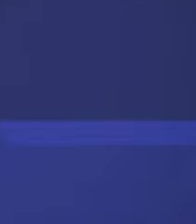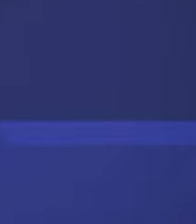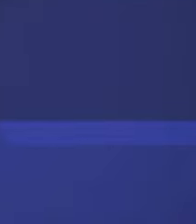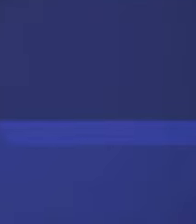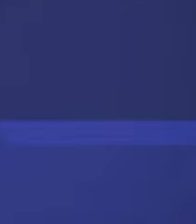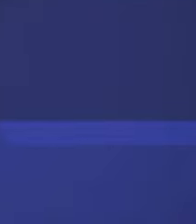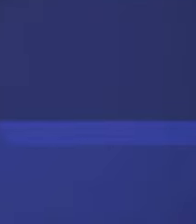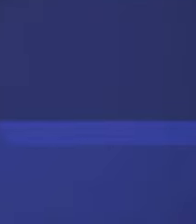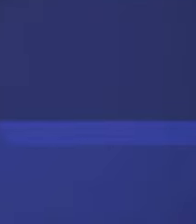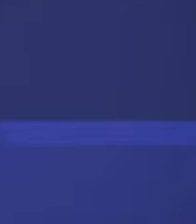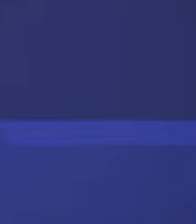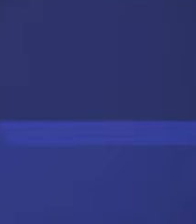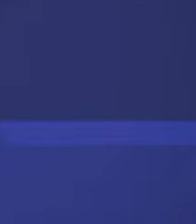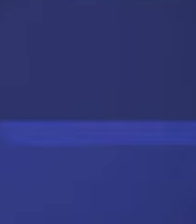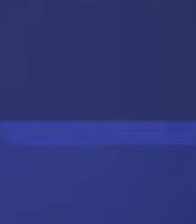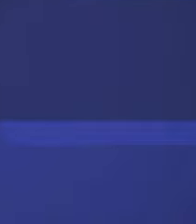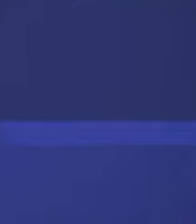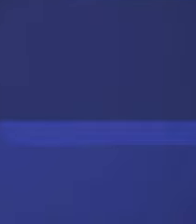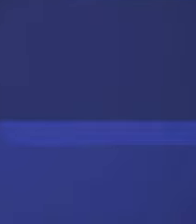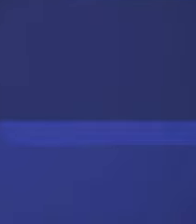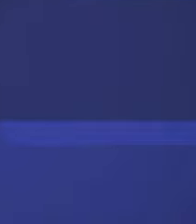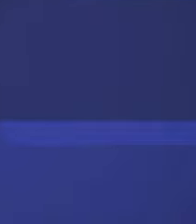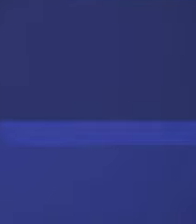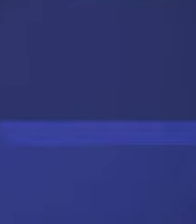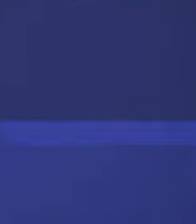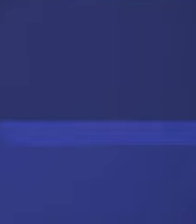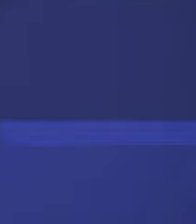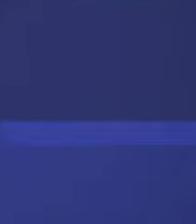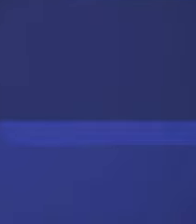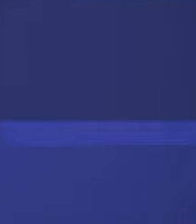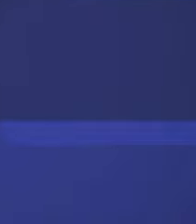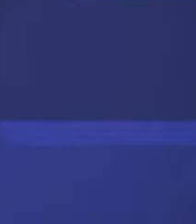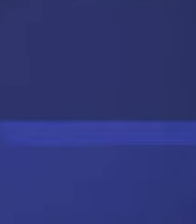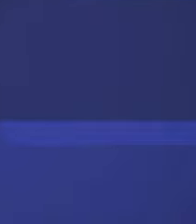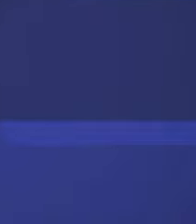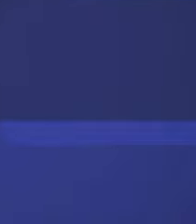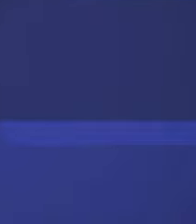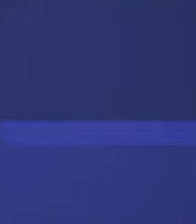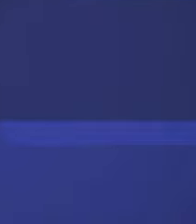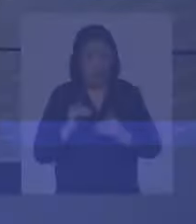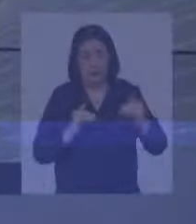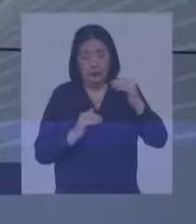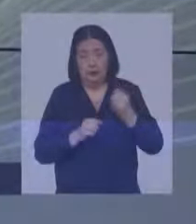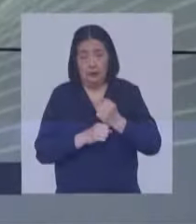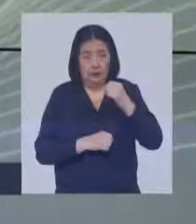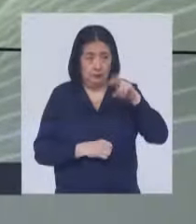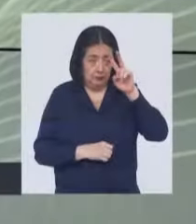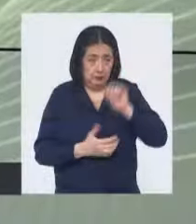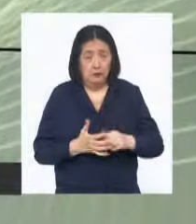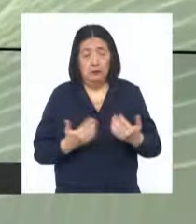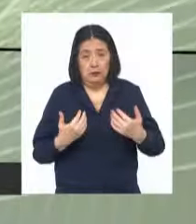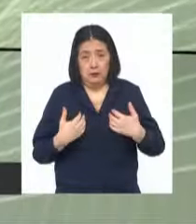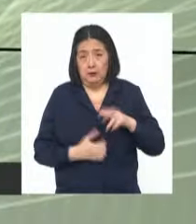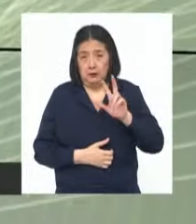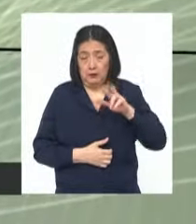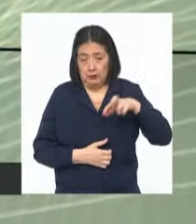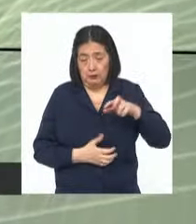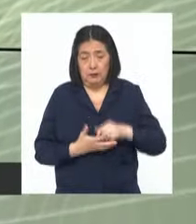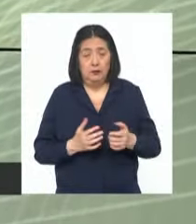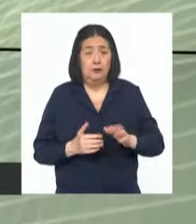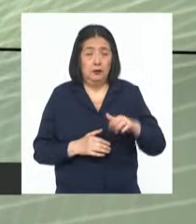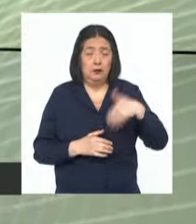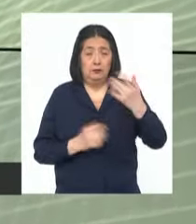división. Y acá el segundo gol, el 2-0, con lo cual Argentina ha superado a Perú. Perú todavía tiene 3 puntos, va a